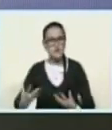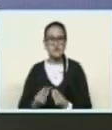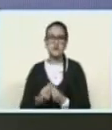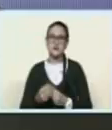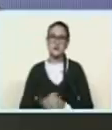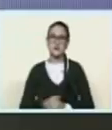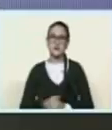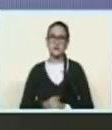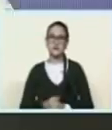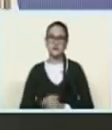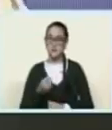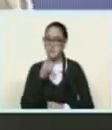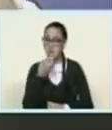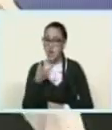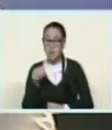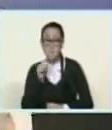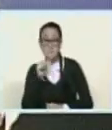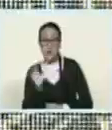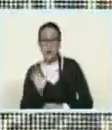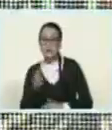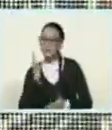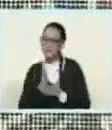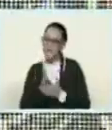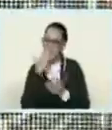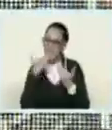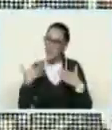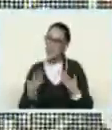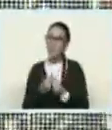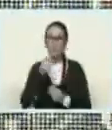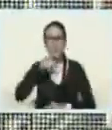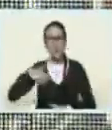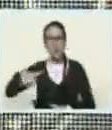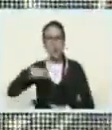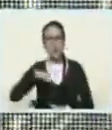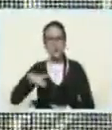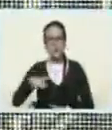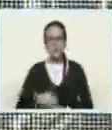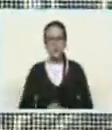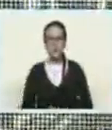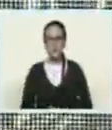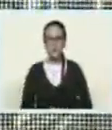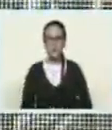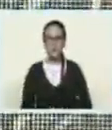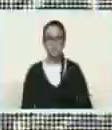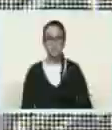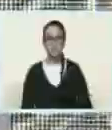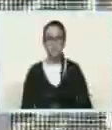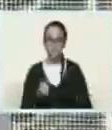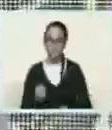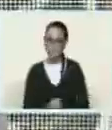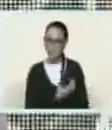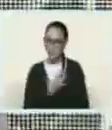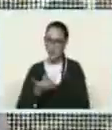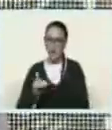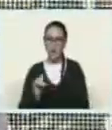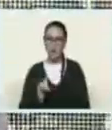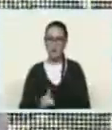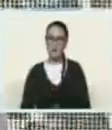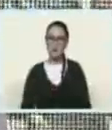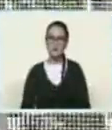Para bien o para mal, siempre con el pueblo, Héctor. tiene la energía,